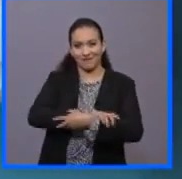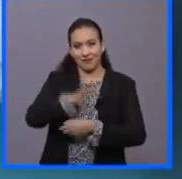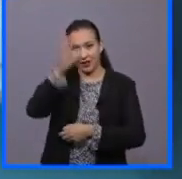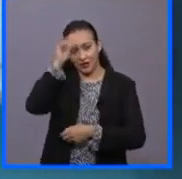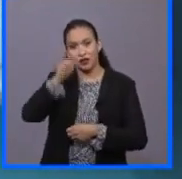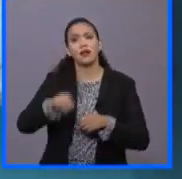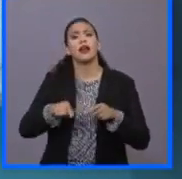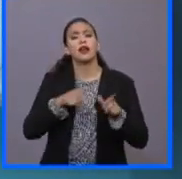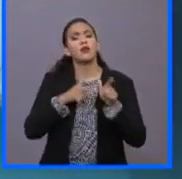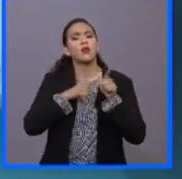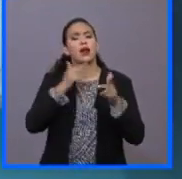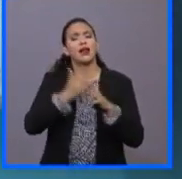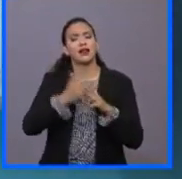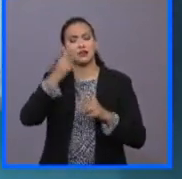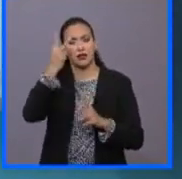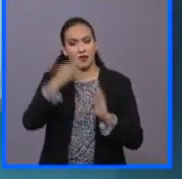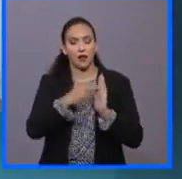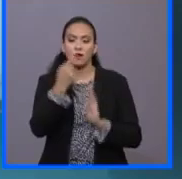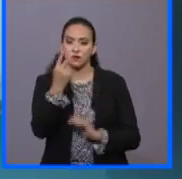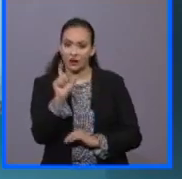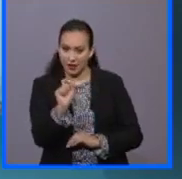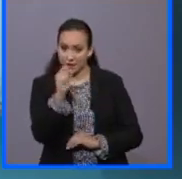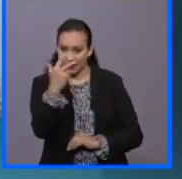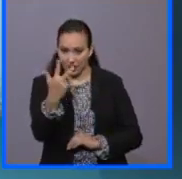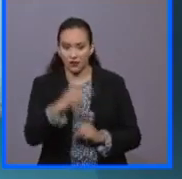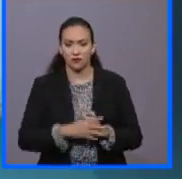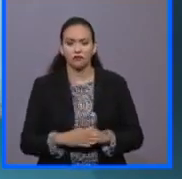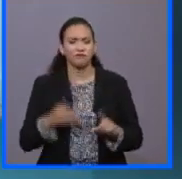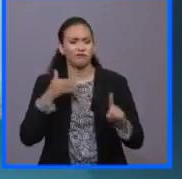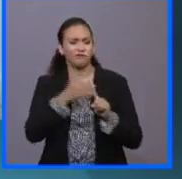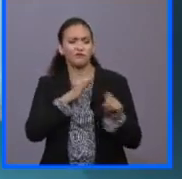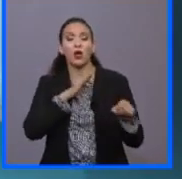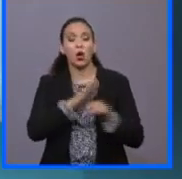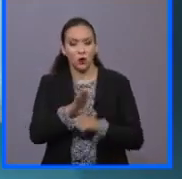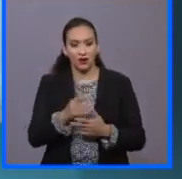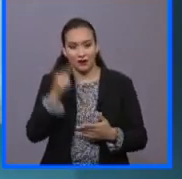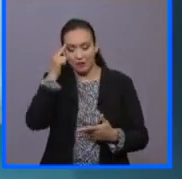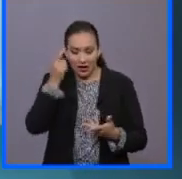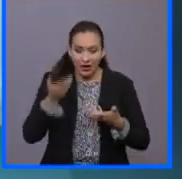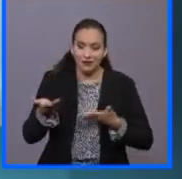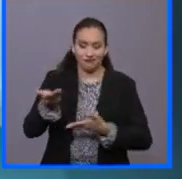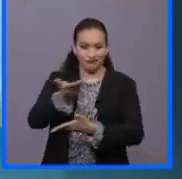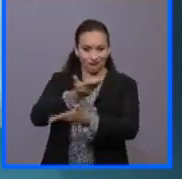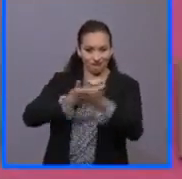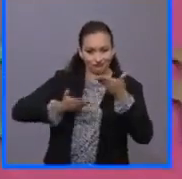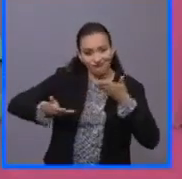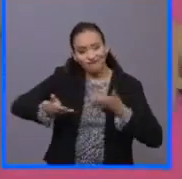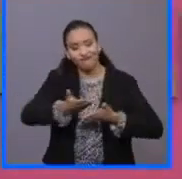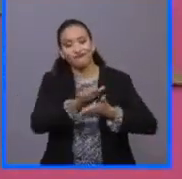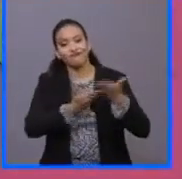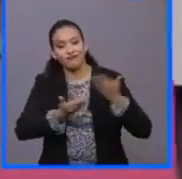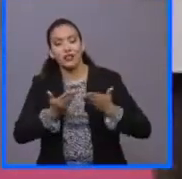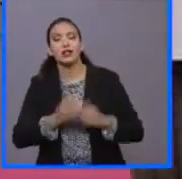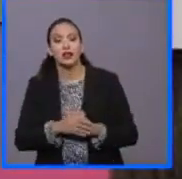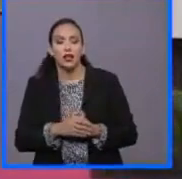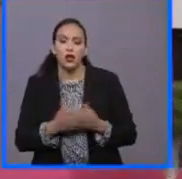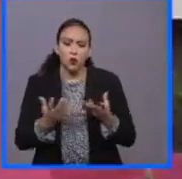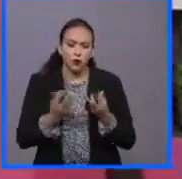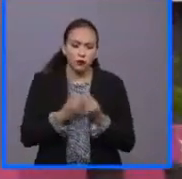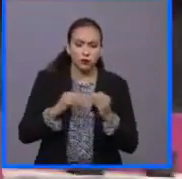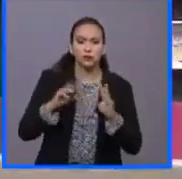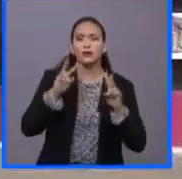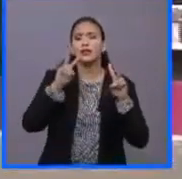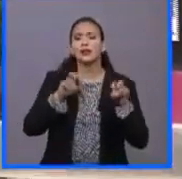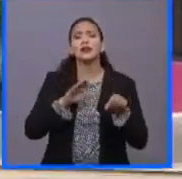estará vigente hasta 2028, con el fin de impulsar acciones de intercambio, cooperación y asistencia técnica sobre